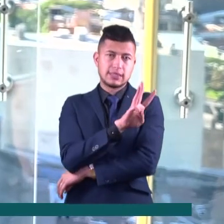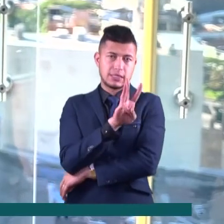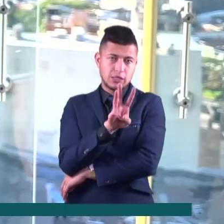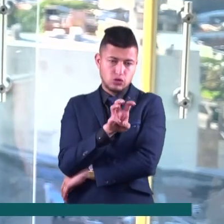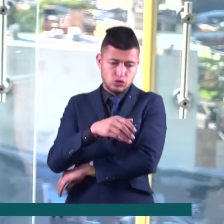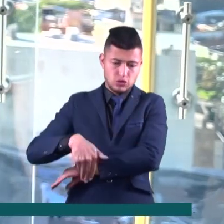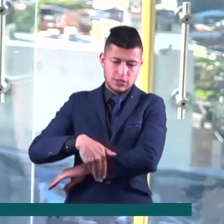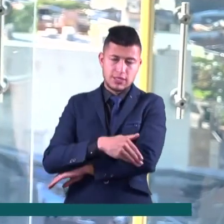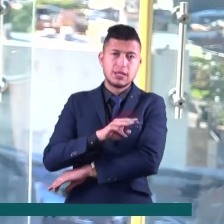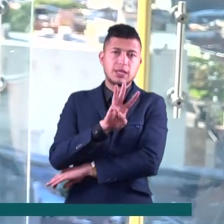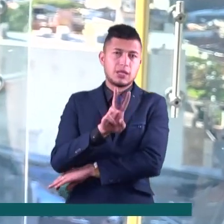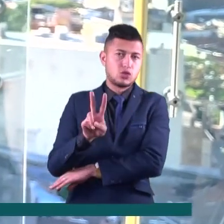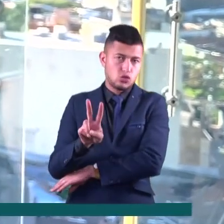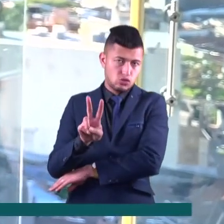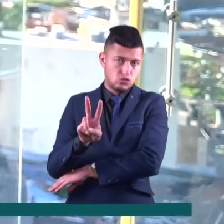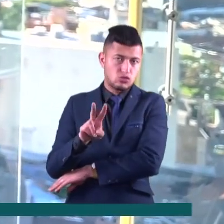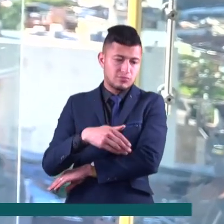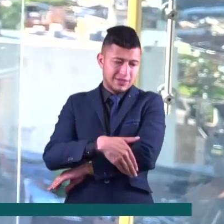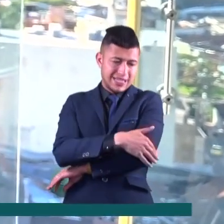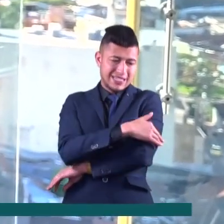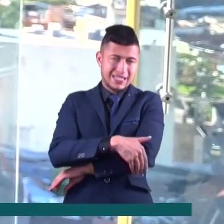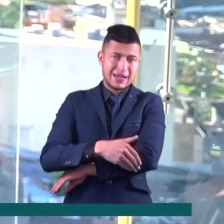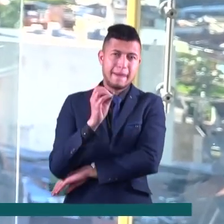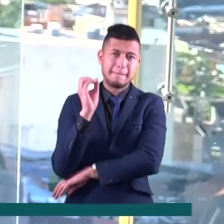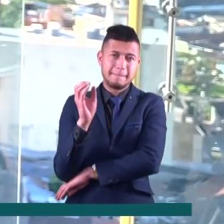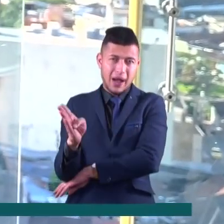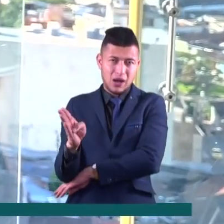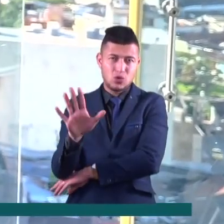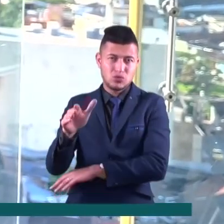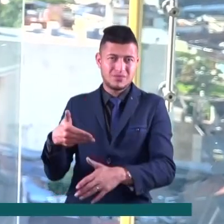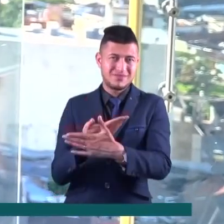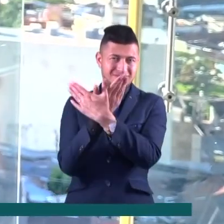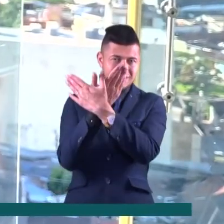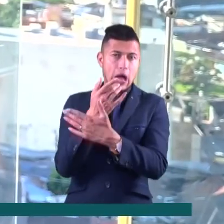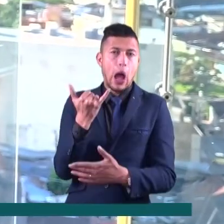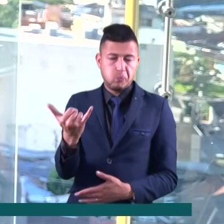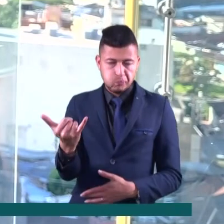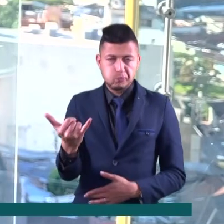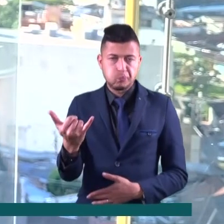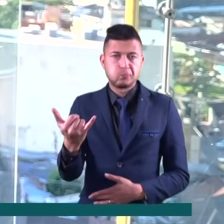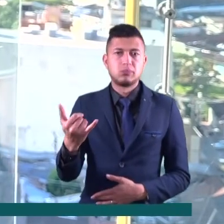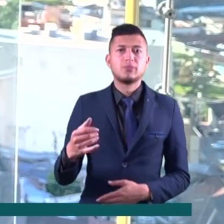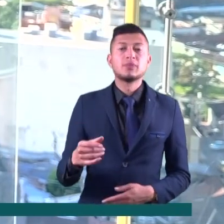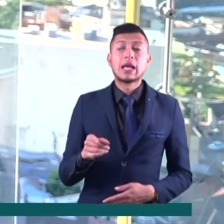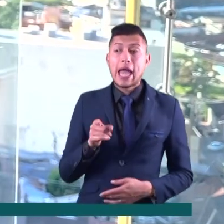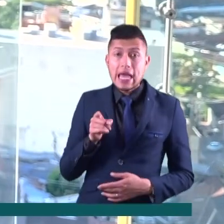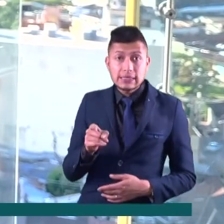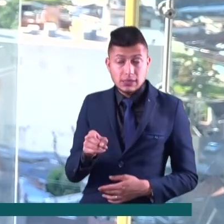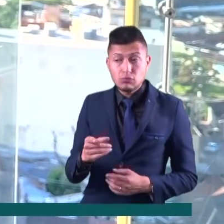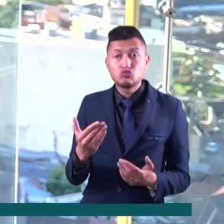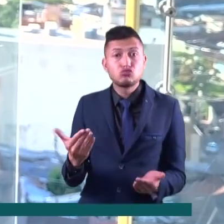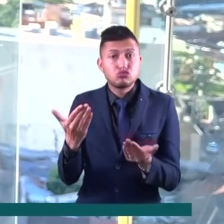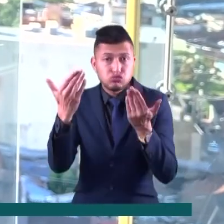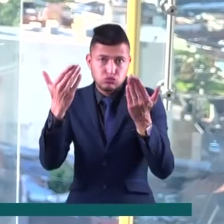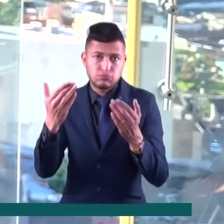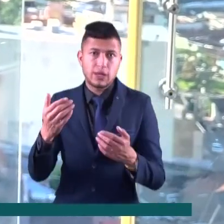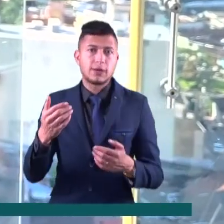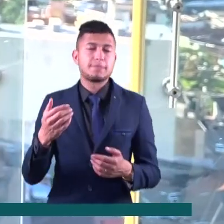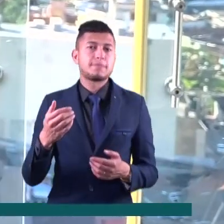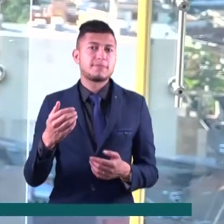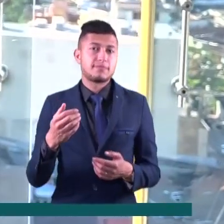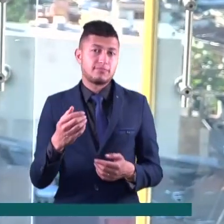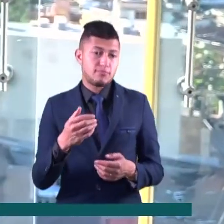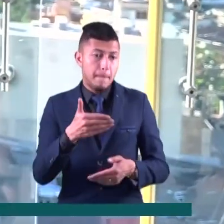38 con carrera 32, en la esquina del Banco de la República. Esto va a permitir